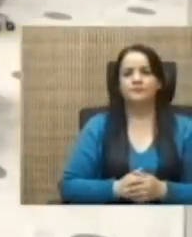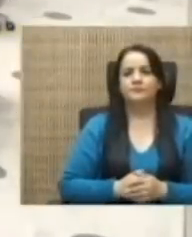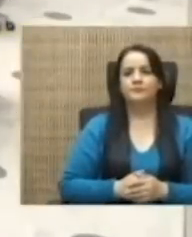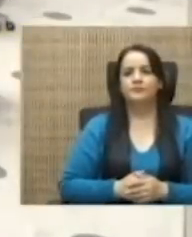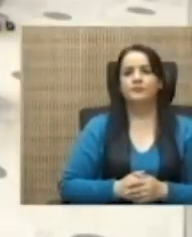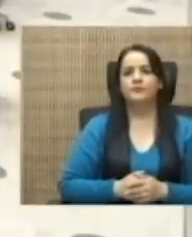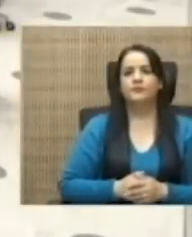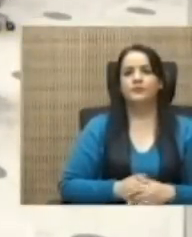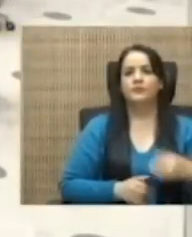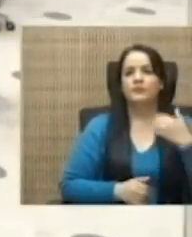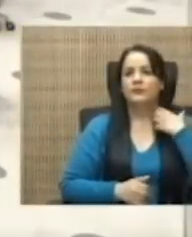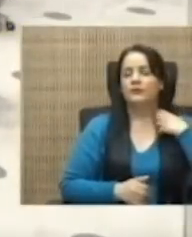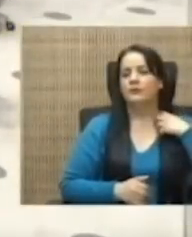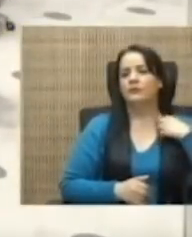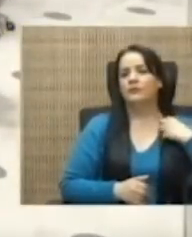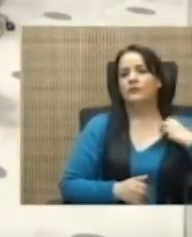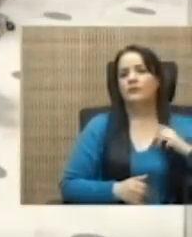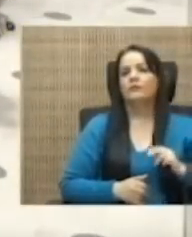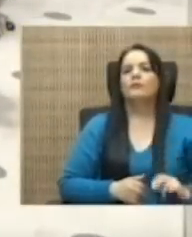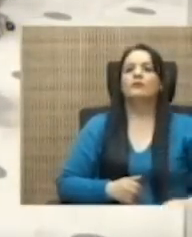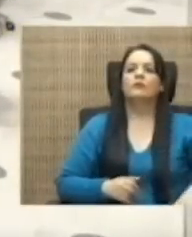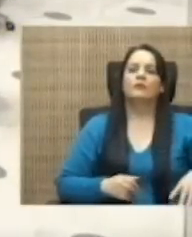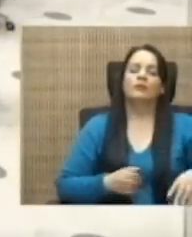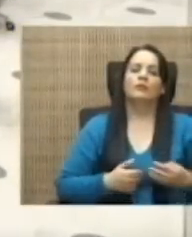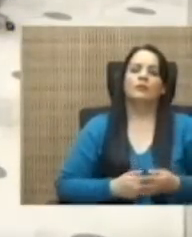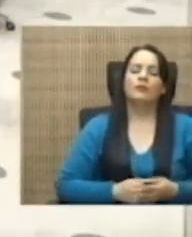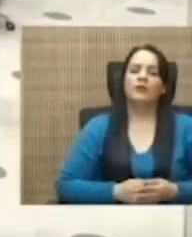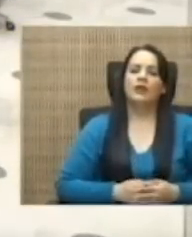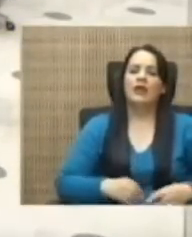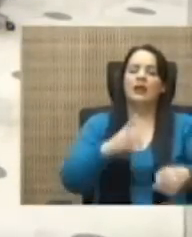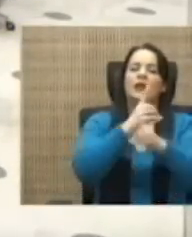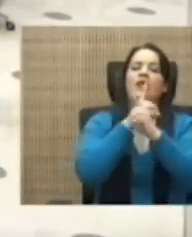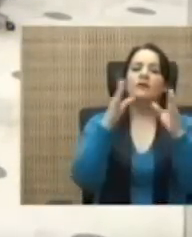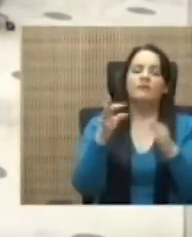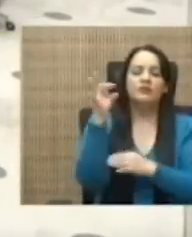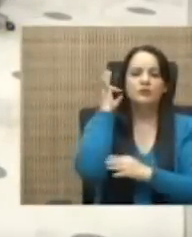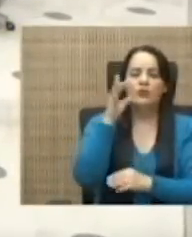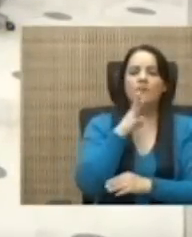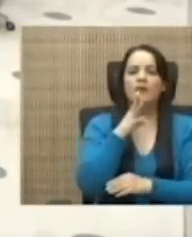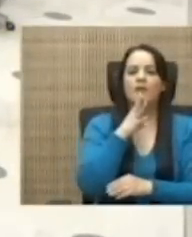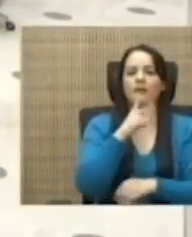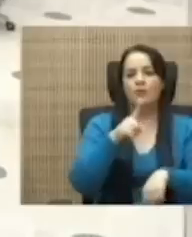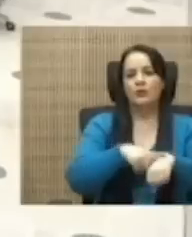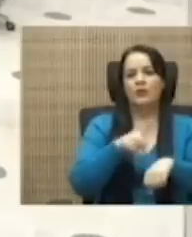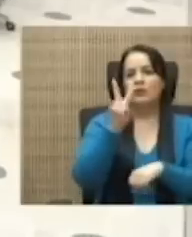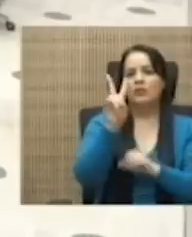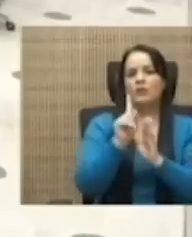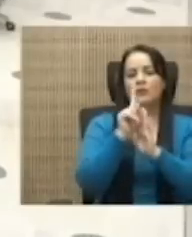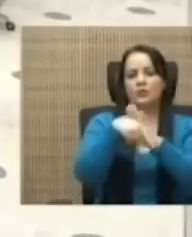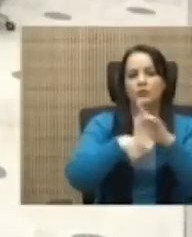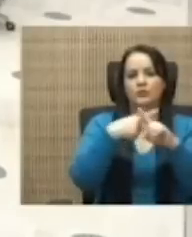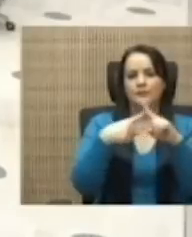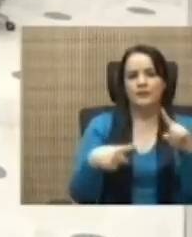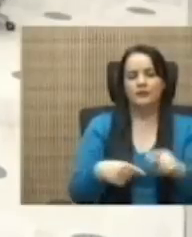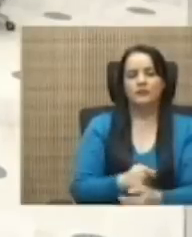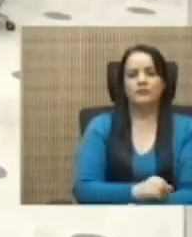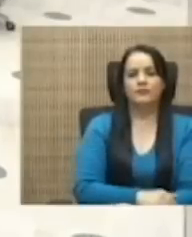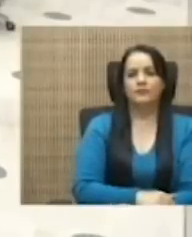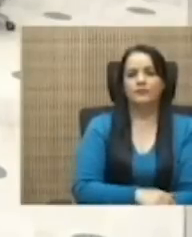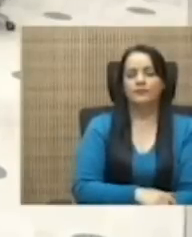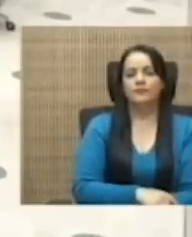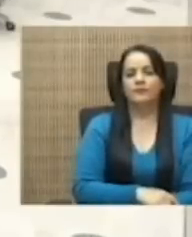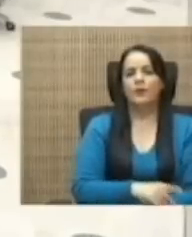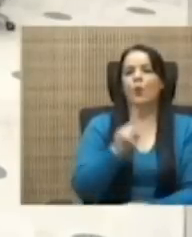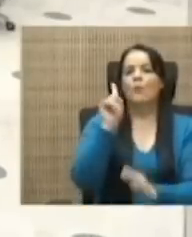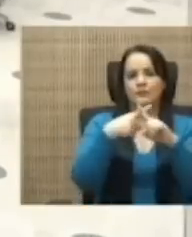encontró voces de apoyo y otras que la criticaron al punto de pedirle su renuncia. La defensora de los habitantes respondió a las preguntas de los diputados